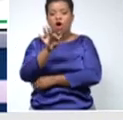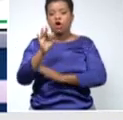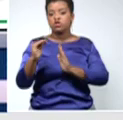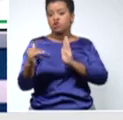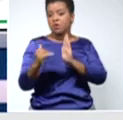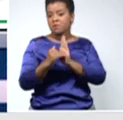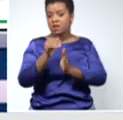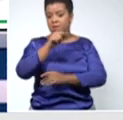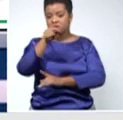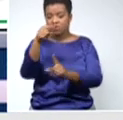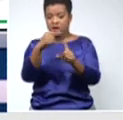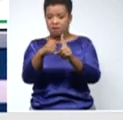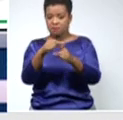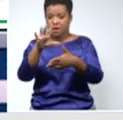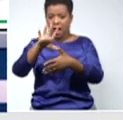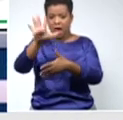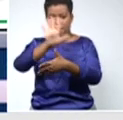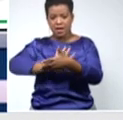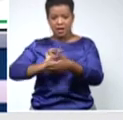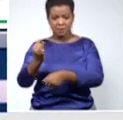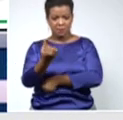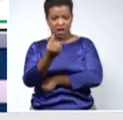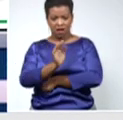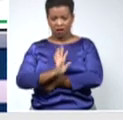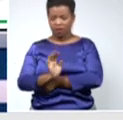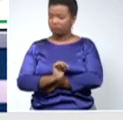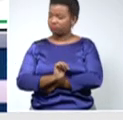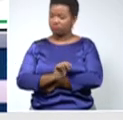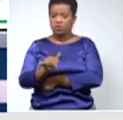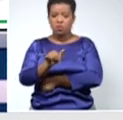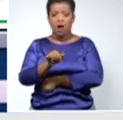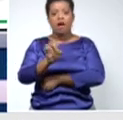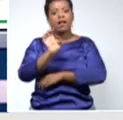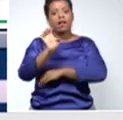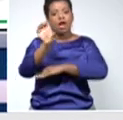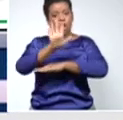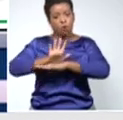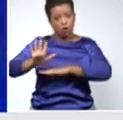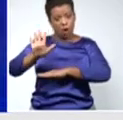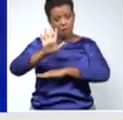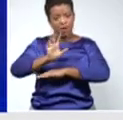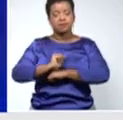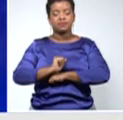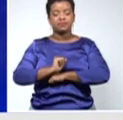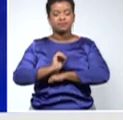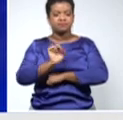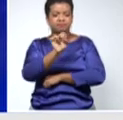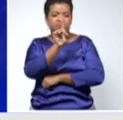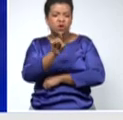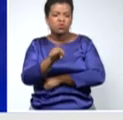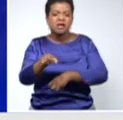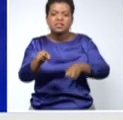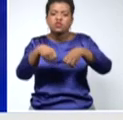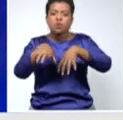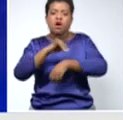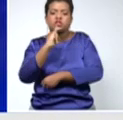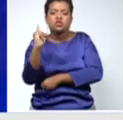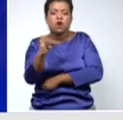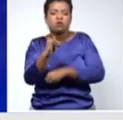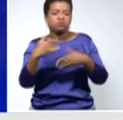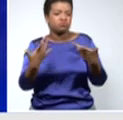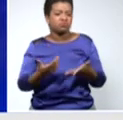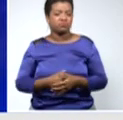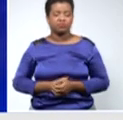solamente en las Américas, sino también en Europa. Doctor Durán, ¿qué situación tenemos internacionalmente? Pepe, muy complejo